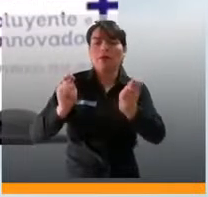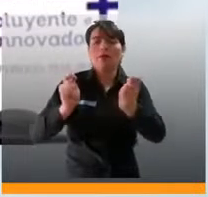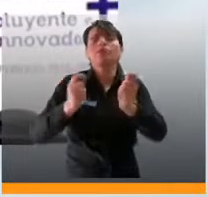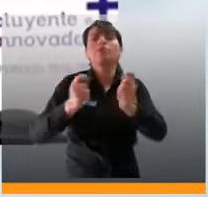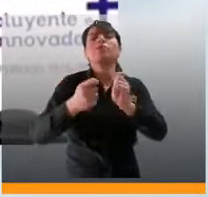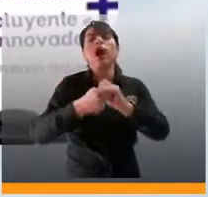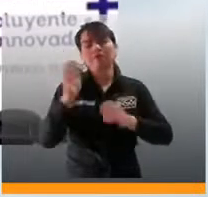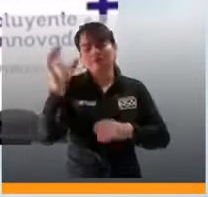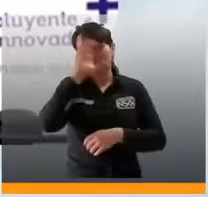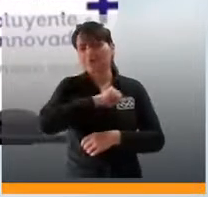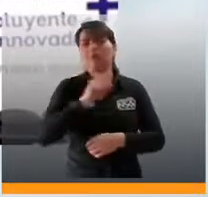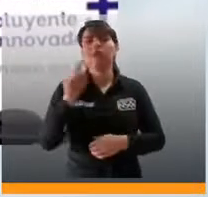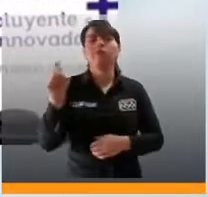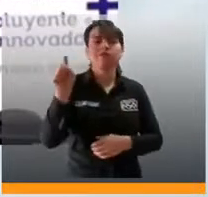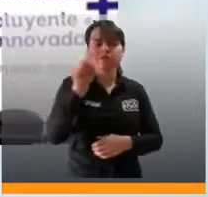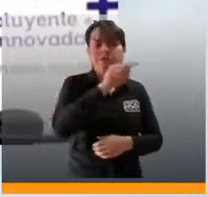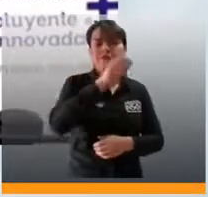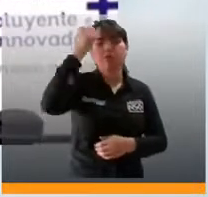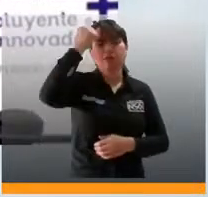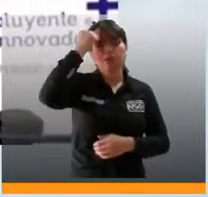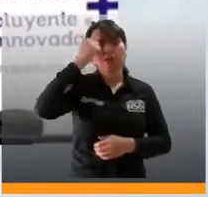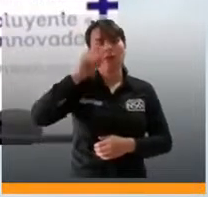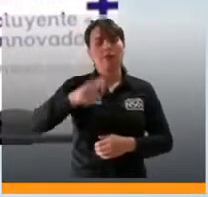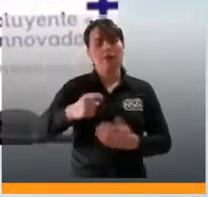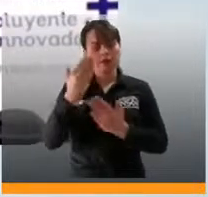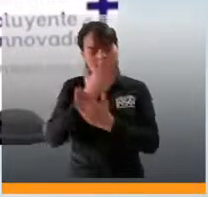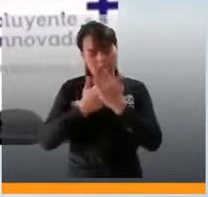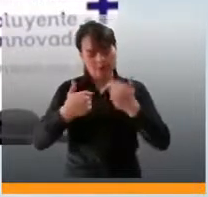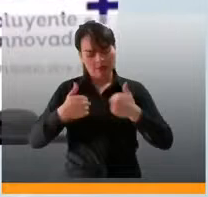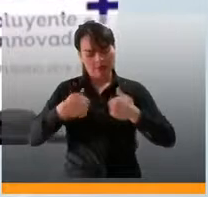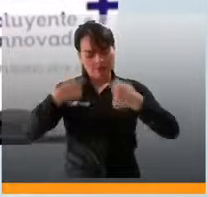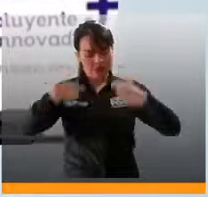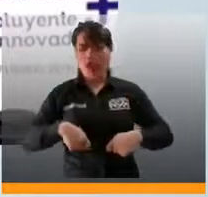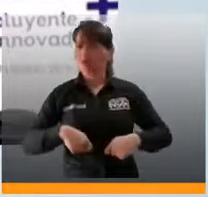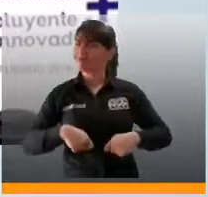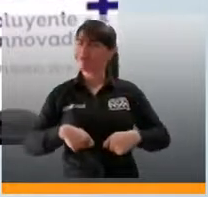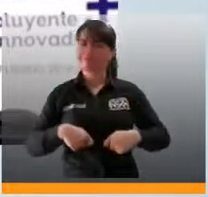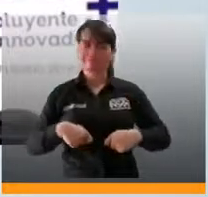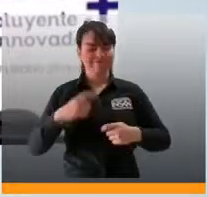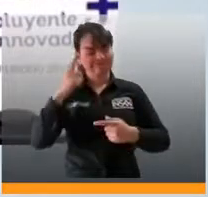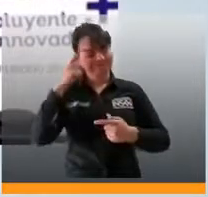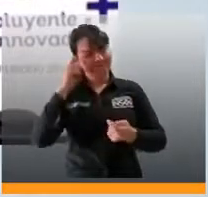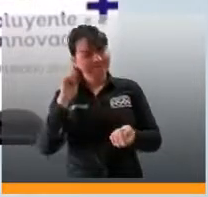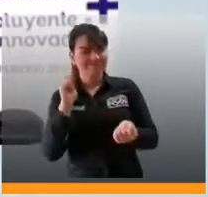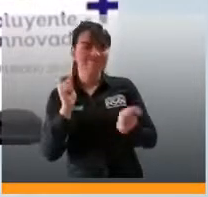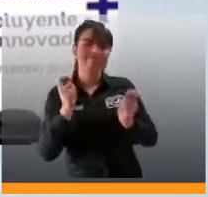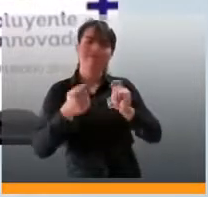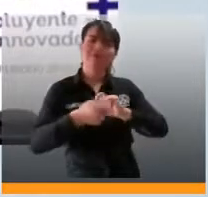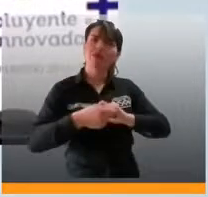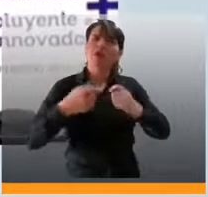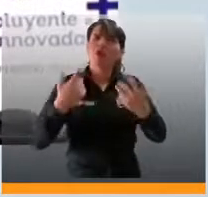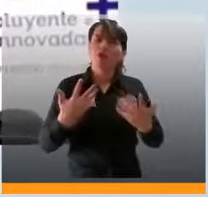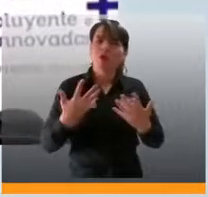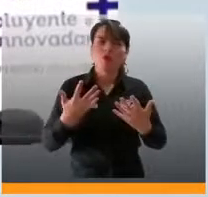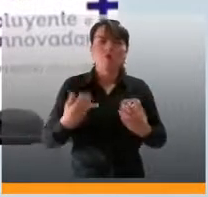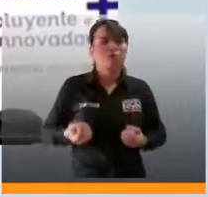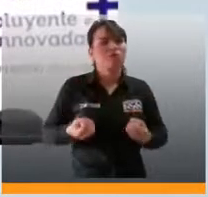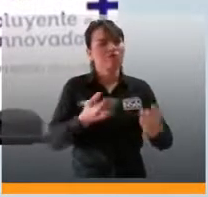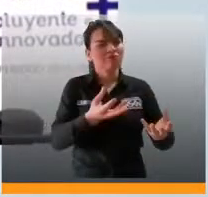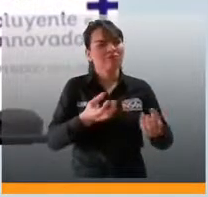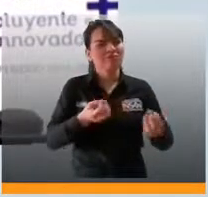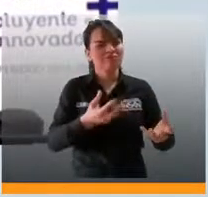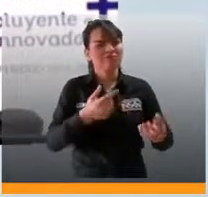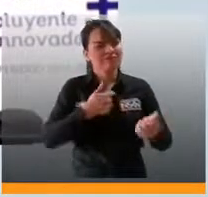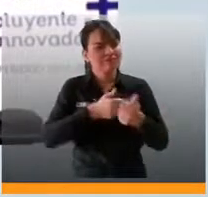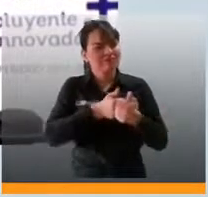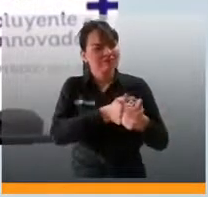muchos profesores replantearan su rol y empezaran a pensarse más como creadores de contenido, como mentores, y el